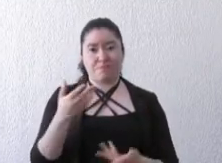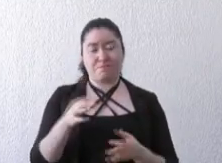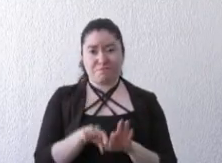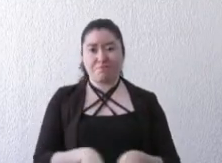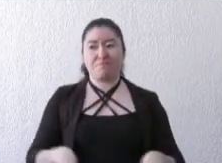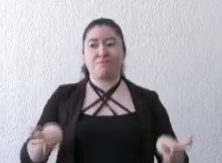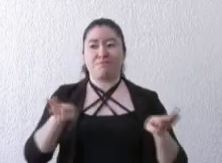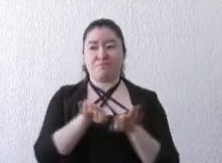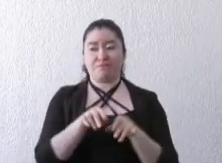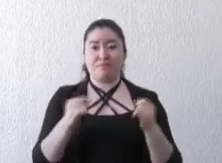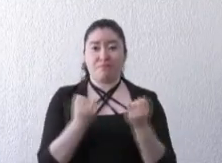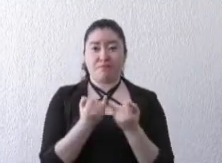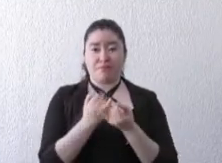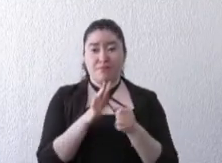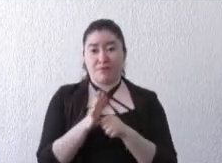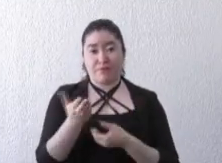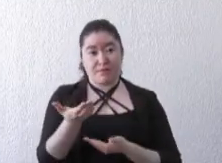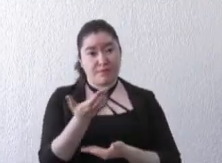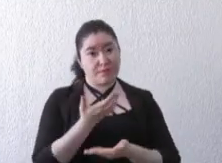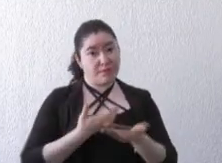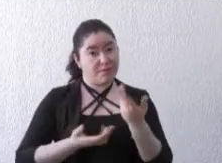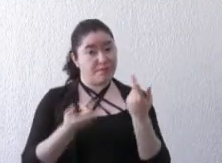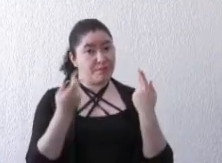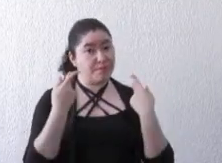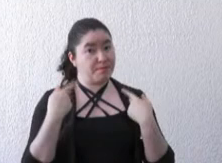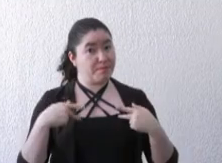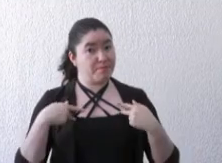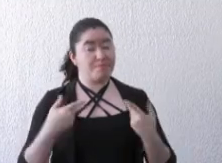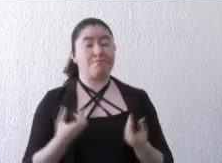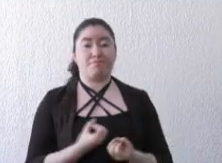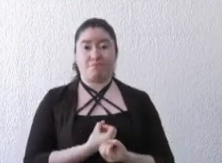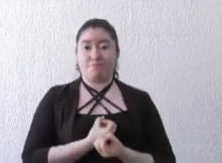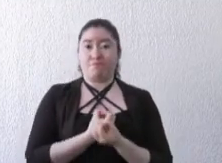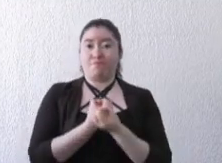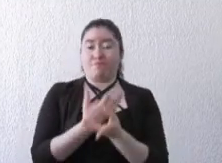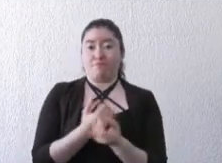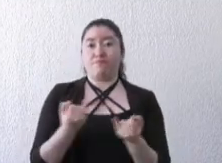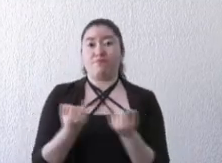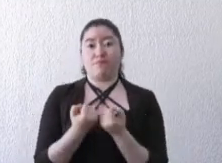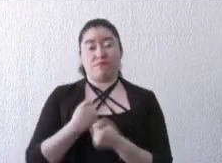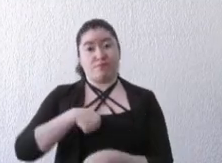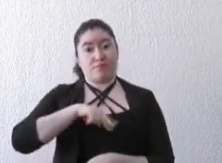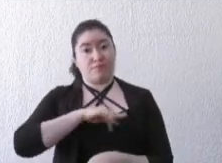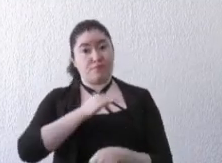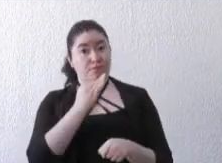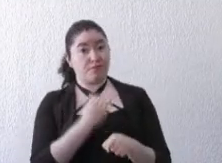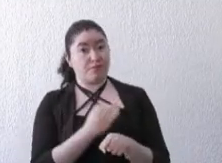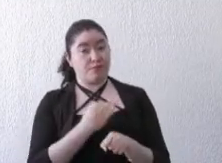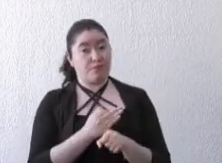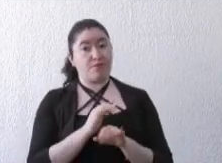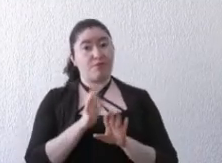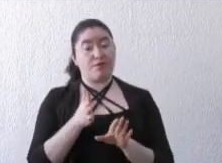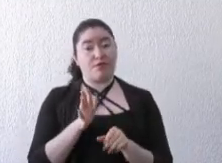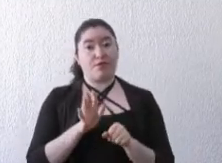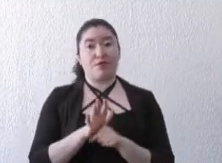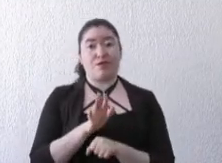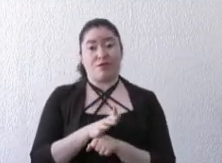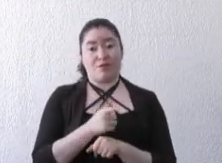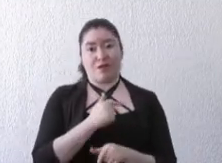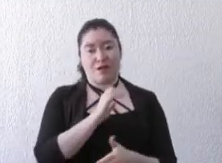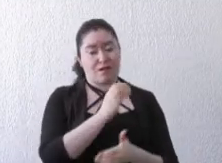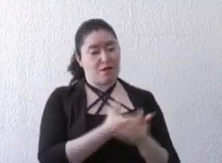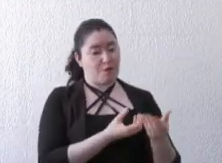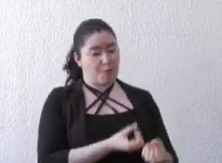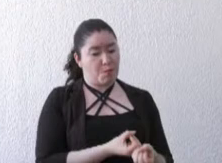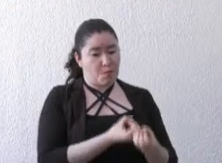permitir brindar mejor servicio a la ciudadanía y pues ya no tener esta concesión en particular en el servicio del cobro